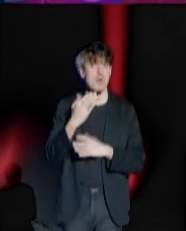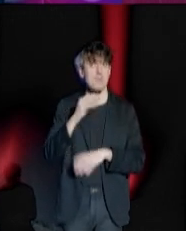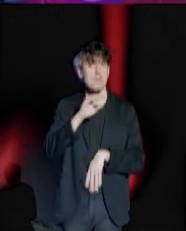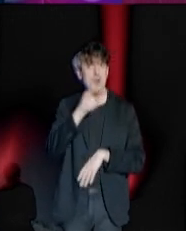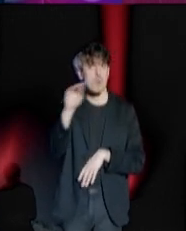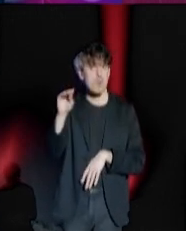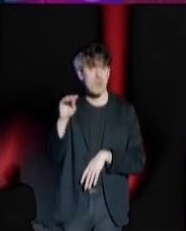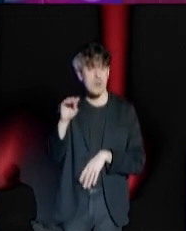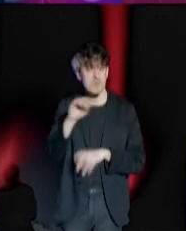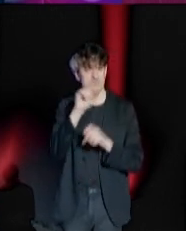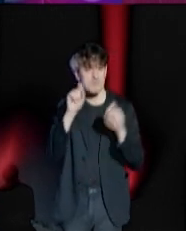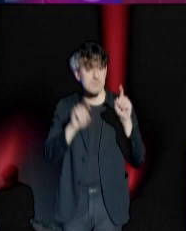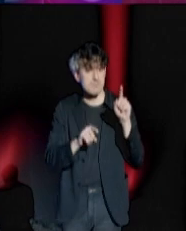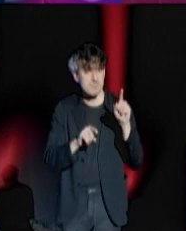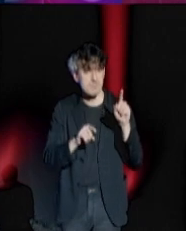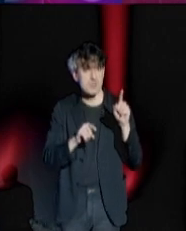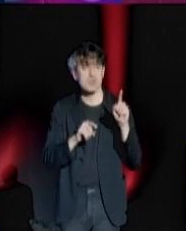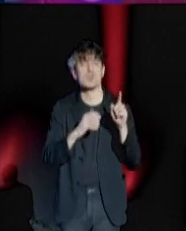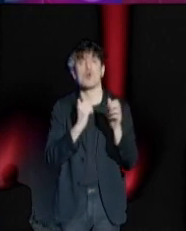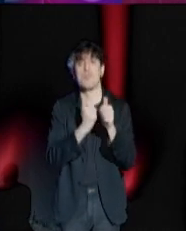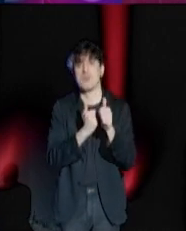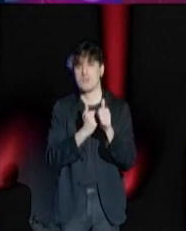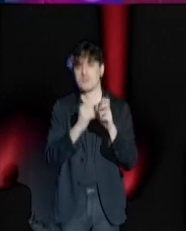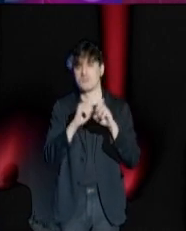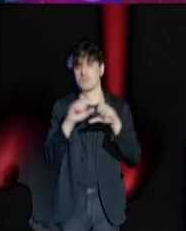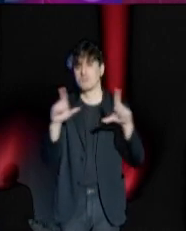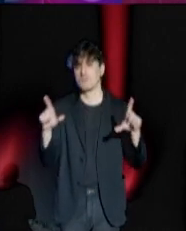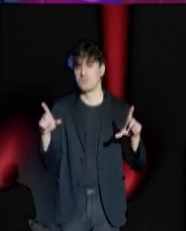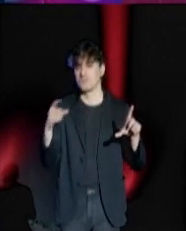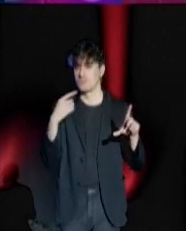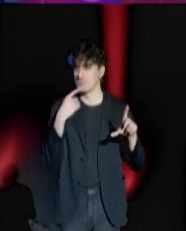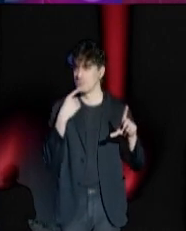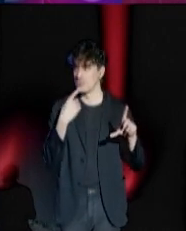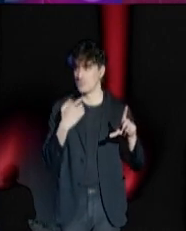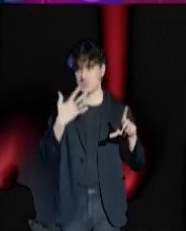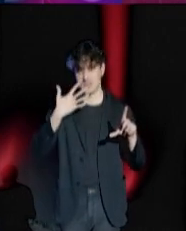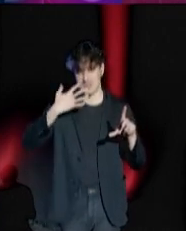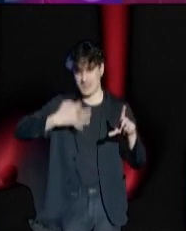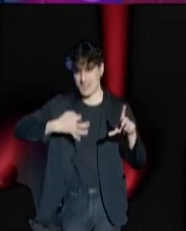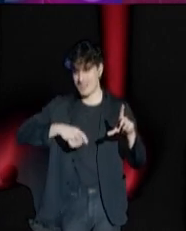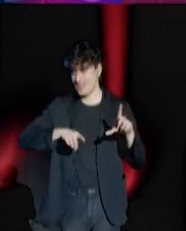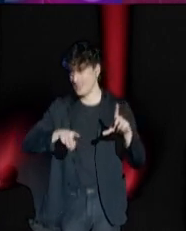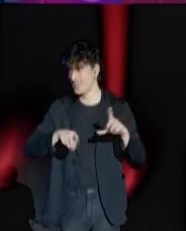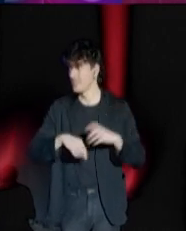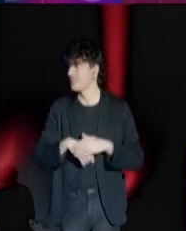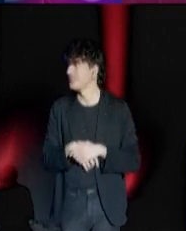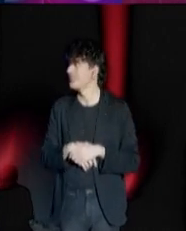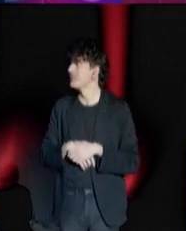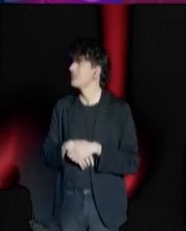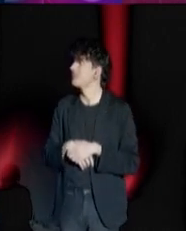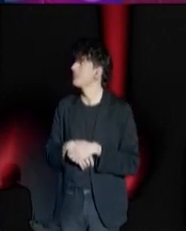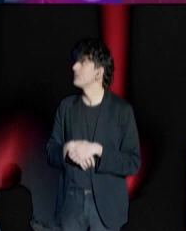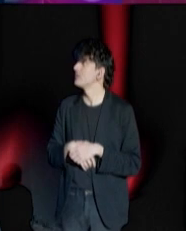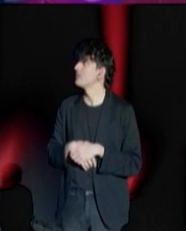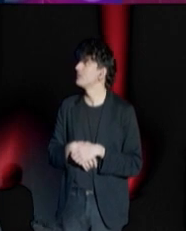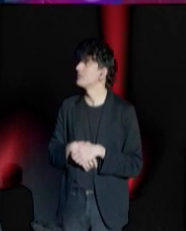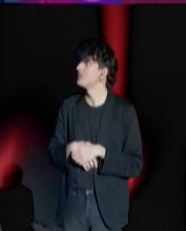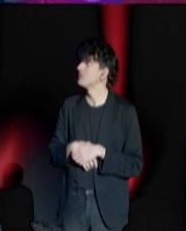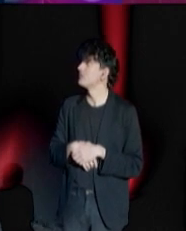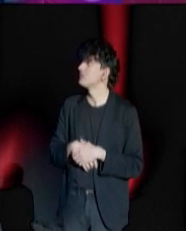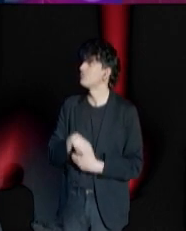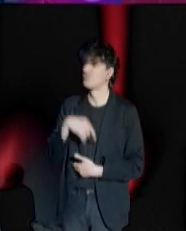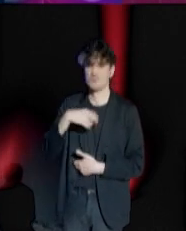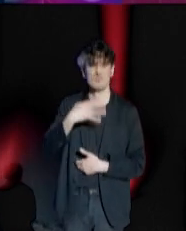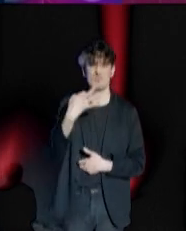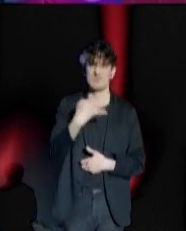es abrir copilot y le hago algo así le digo de hecho esto es real que tengo para hoy me lo me da